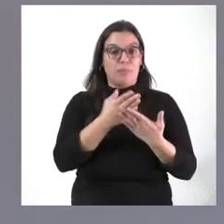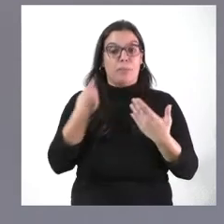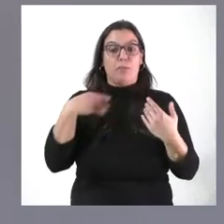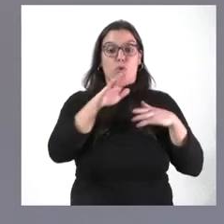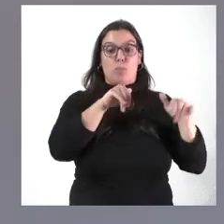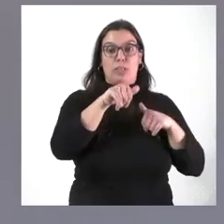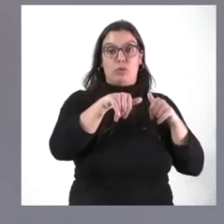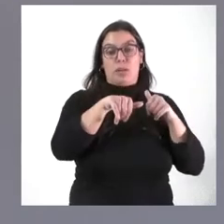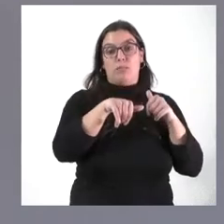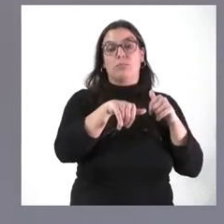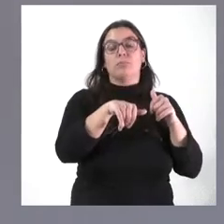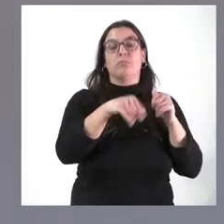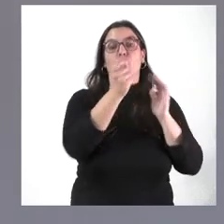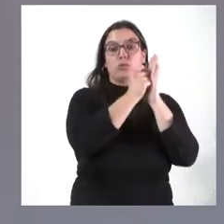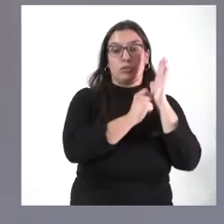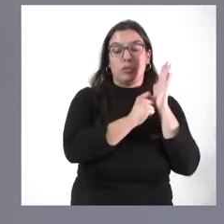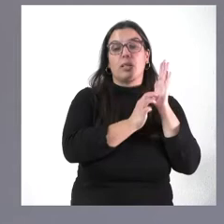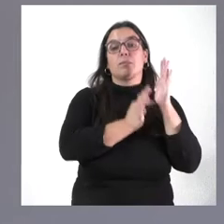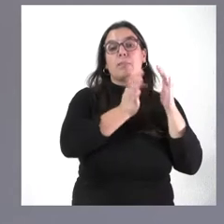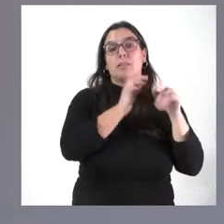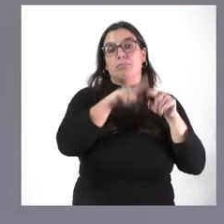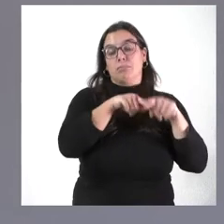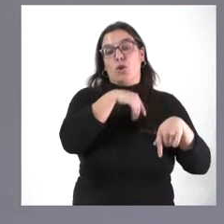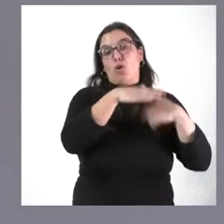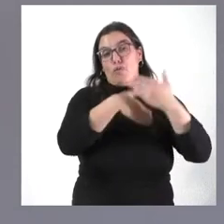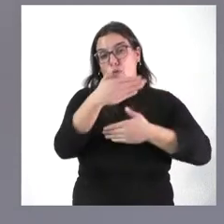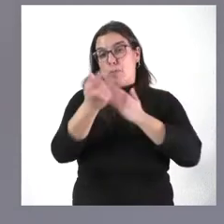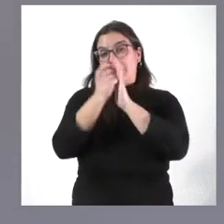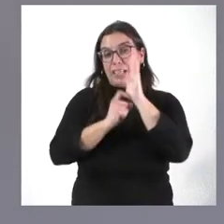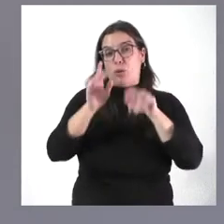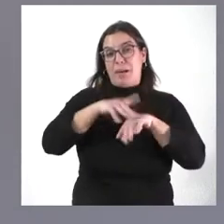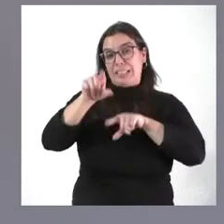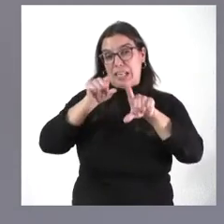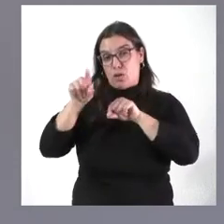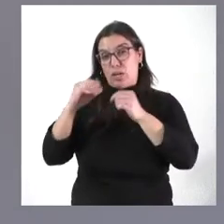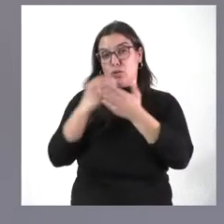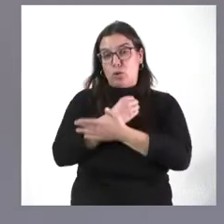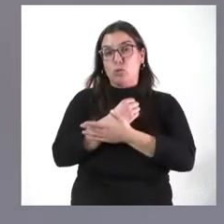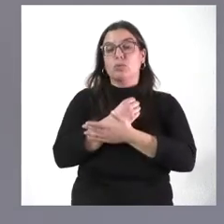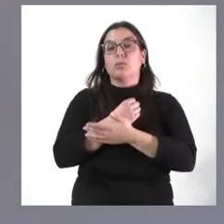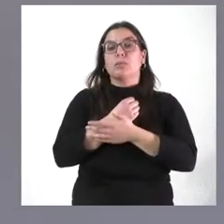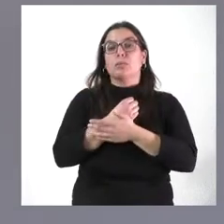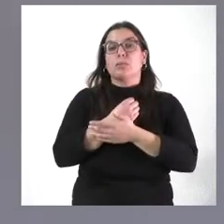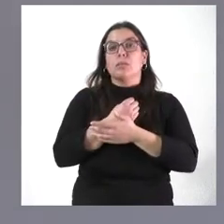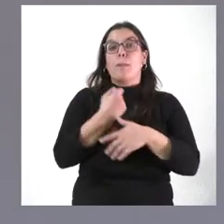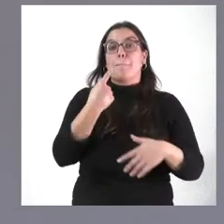y conforme al proceso de criterios de selección se identificarán mil personas que son